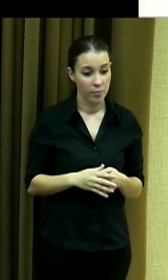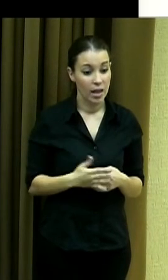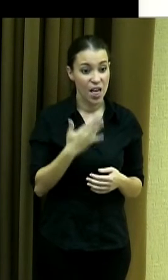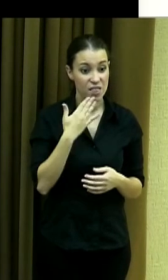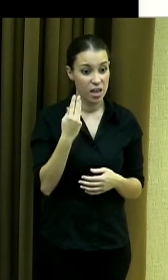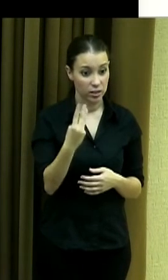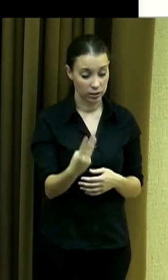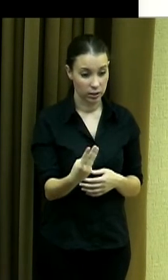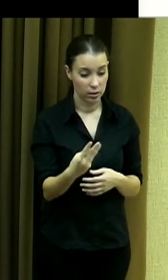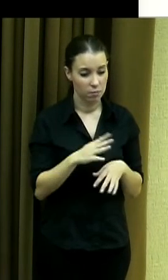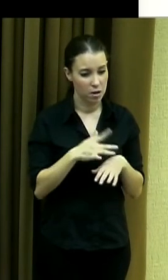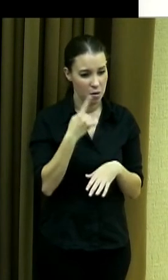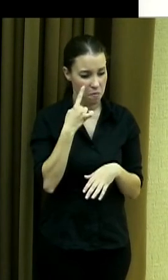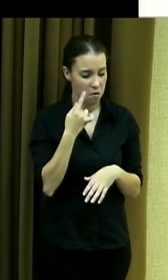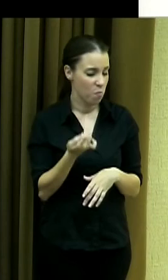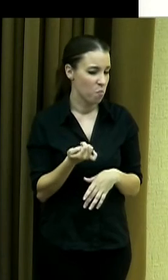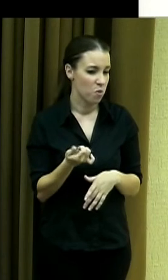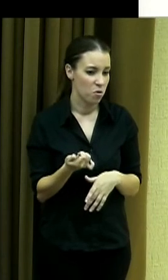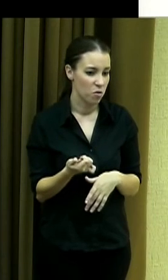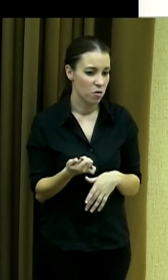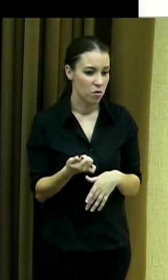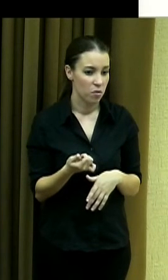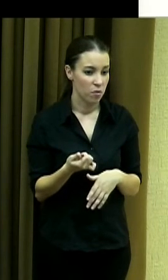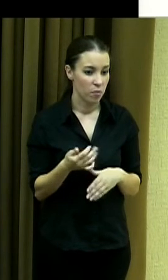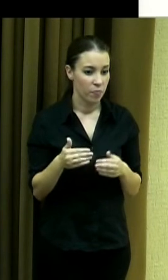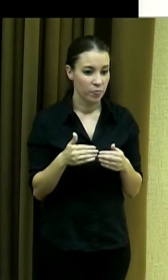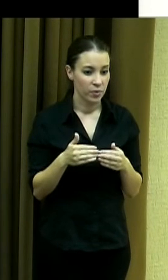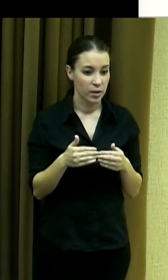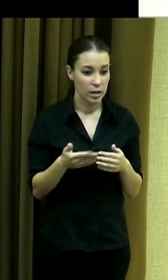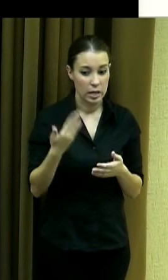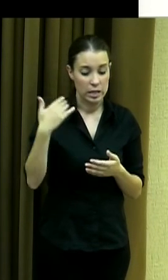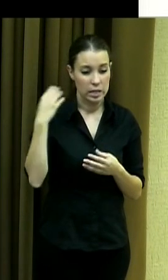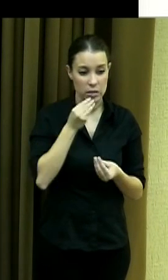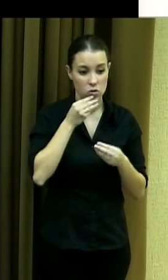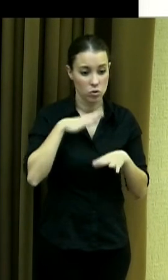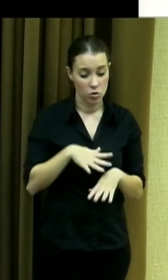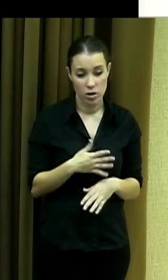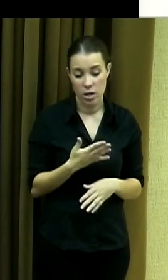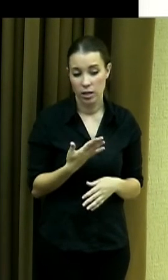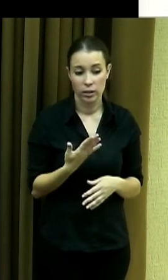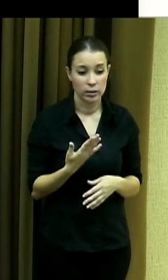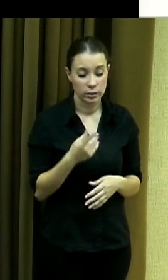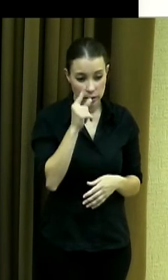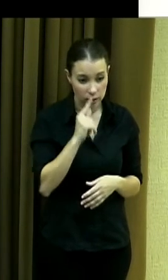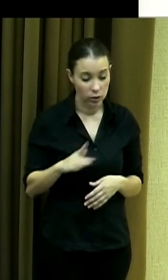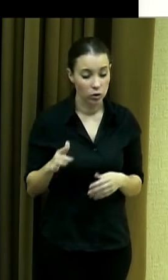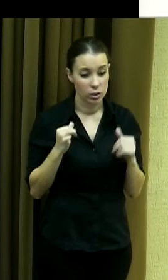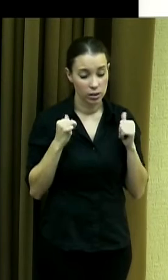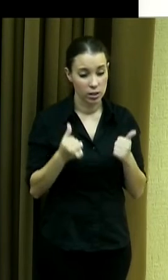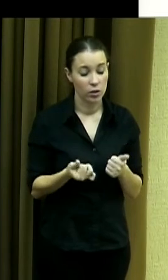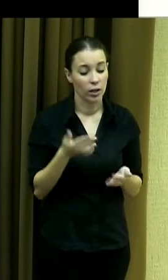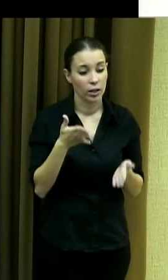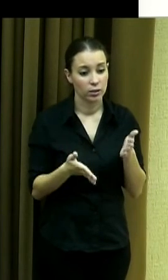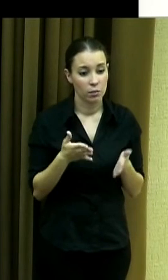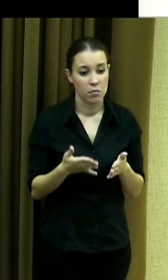años, para ver un poco la perspectiva histórica que trae el niño hasta los 3 años y el inicio de la etapa de educación